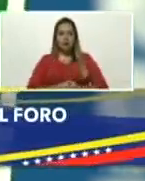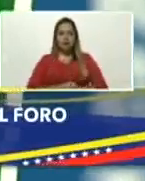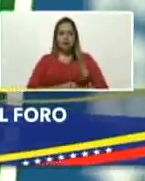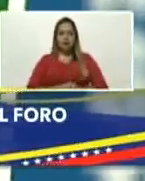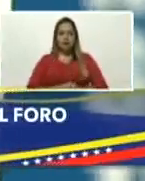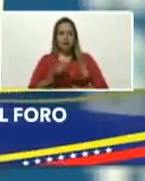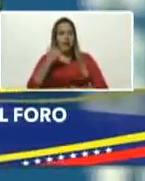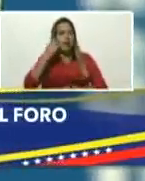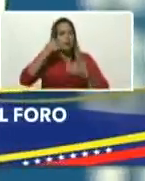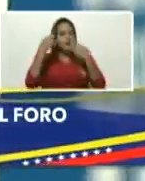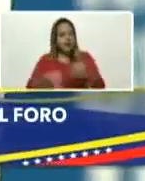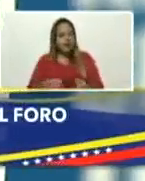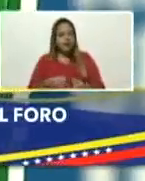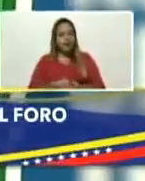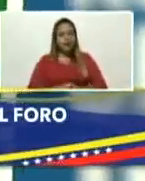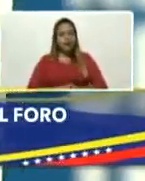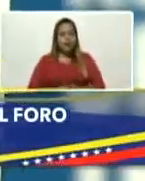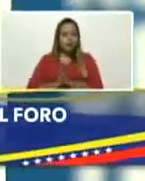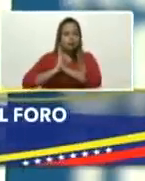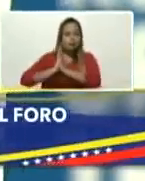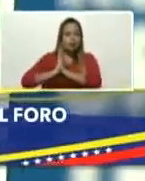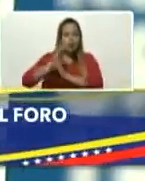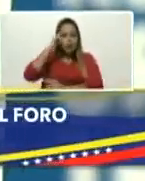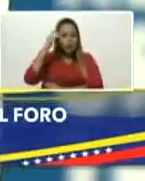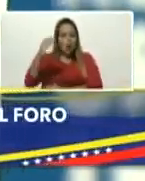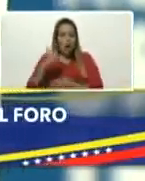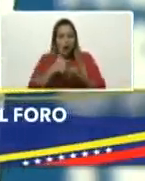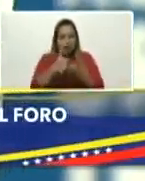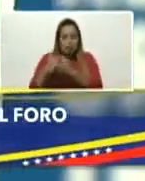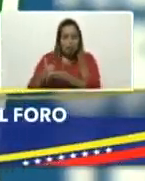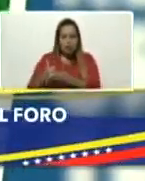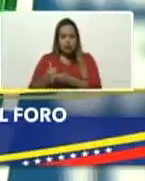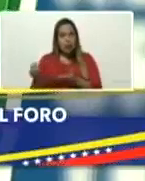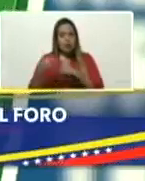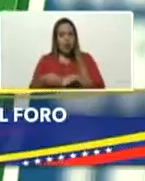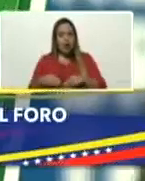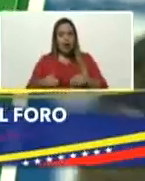una realidad, con el favor de Dios y de la Virgen.